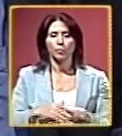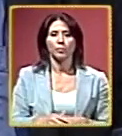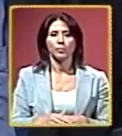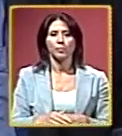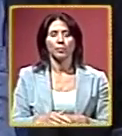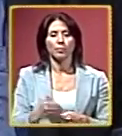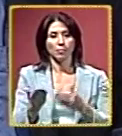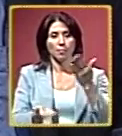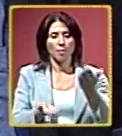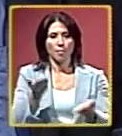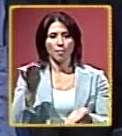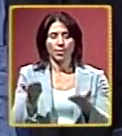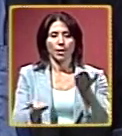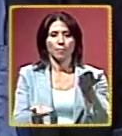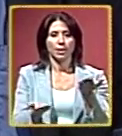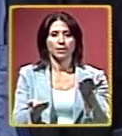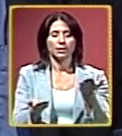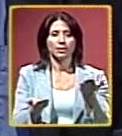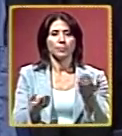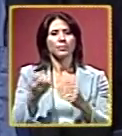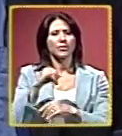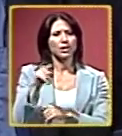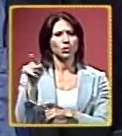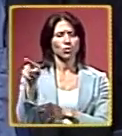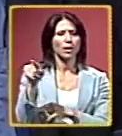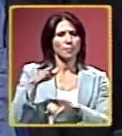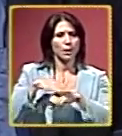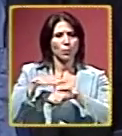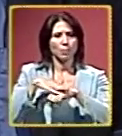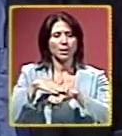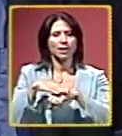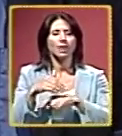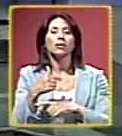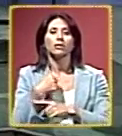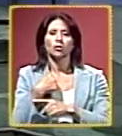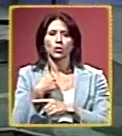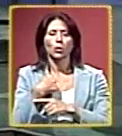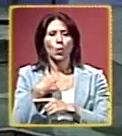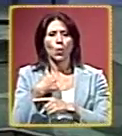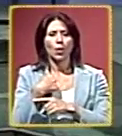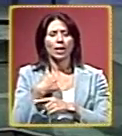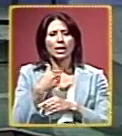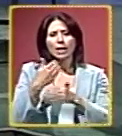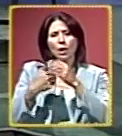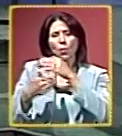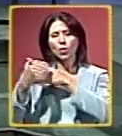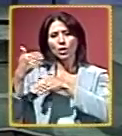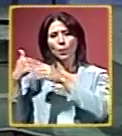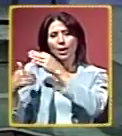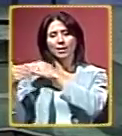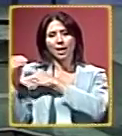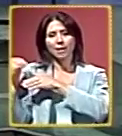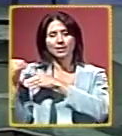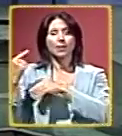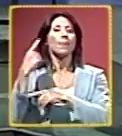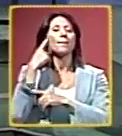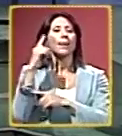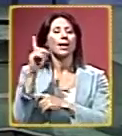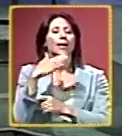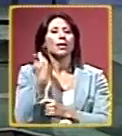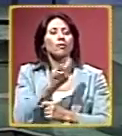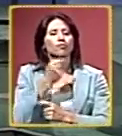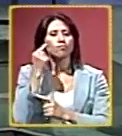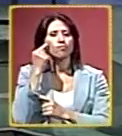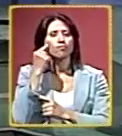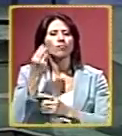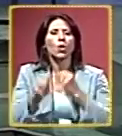tal vez, si usted me lo permite, yo me iría un poquito para atrás. Claro. Y para que pensemos